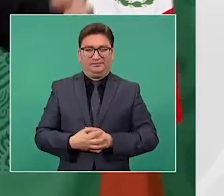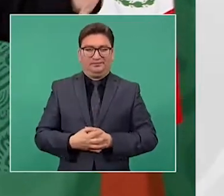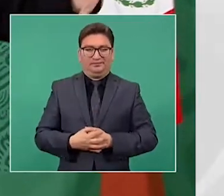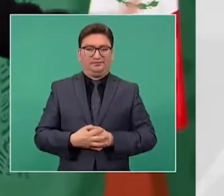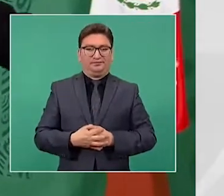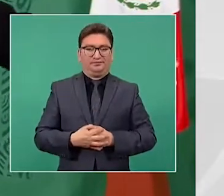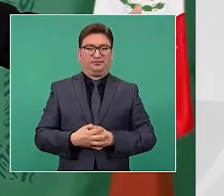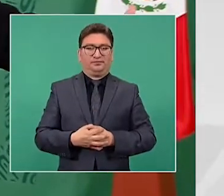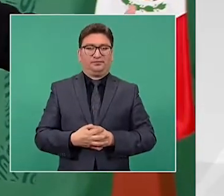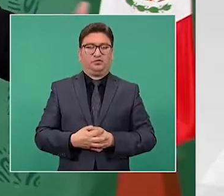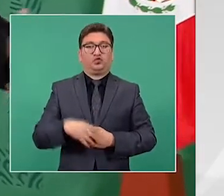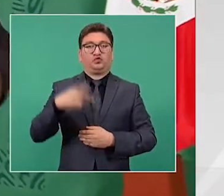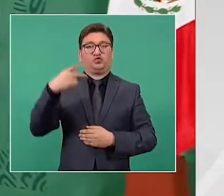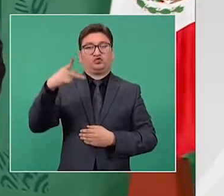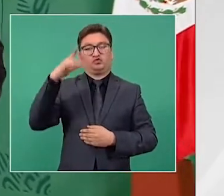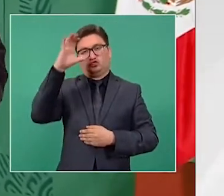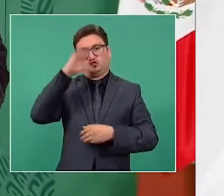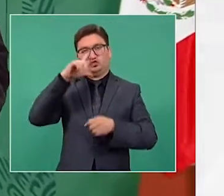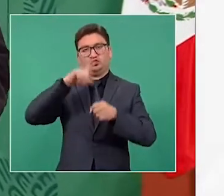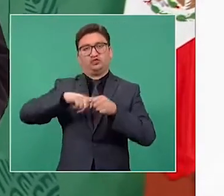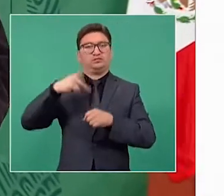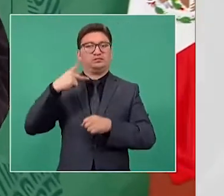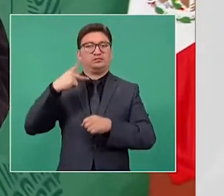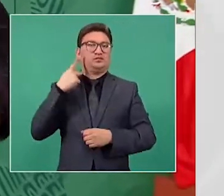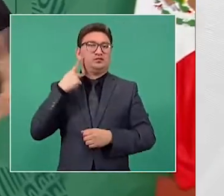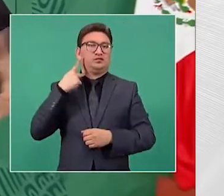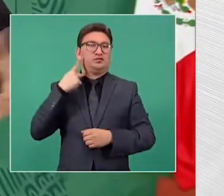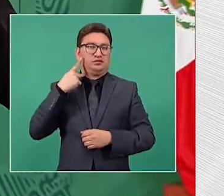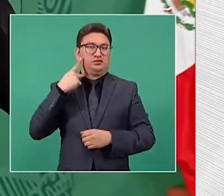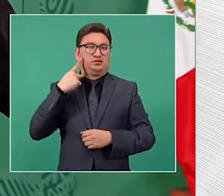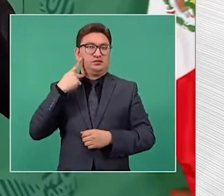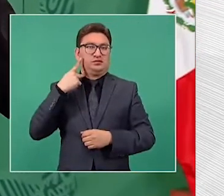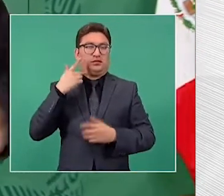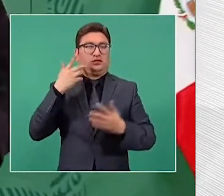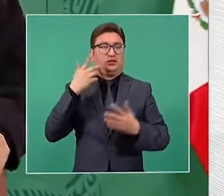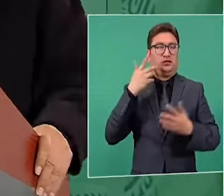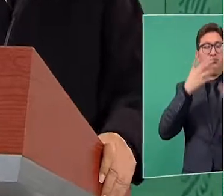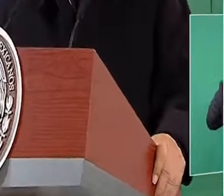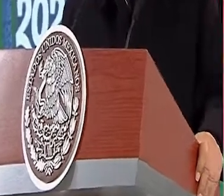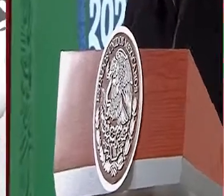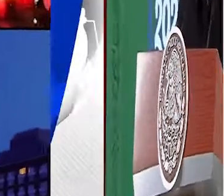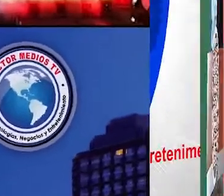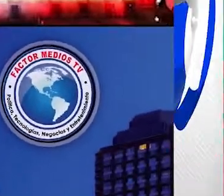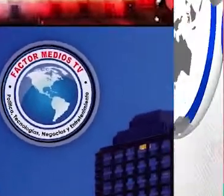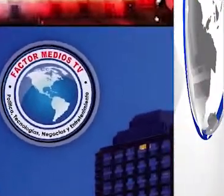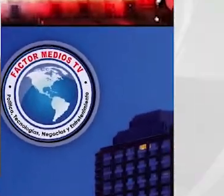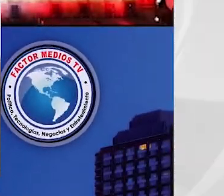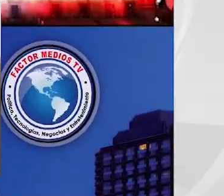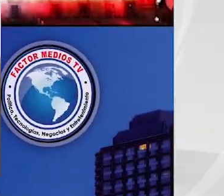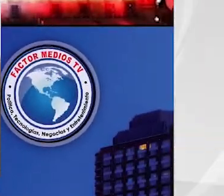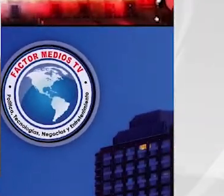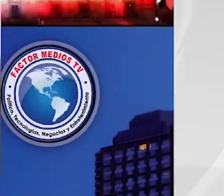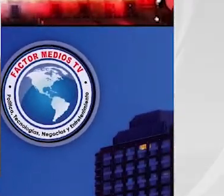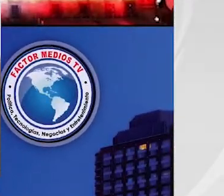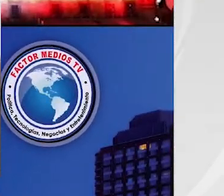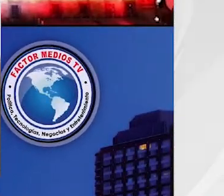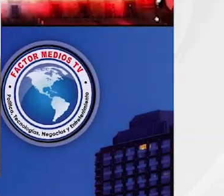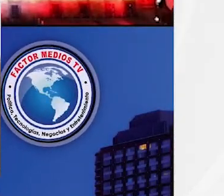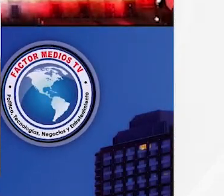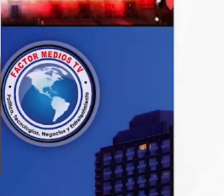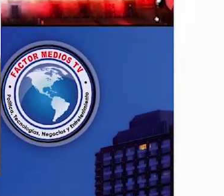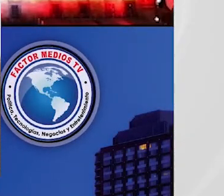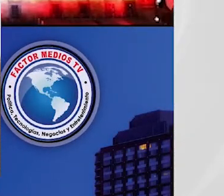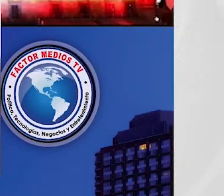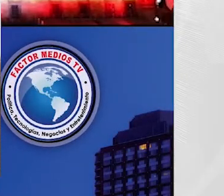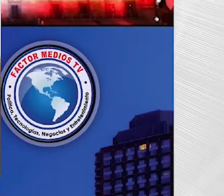con esa cultura política, ¿cómo se quedan? Y bien, además de lo que es la